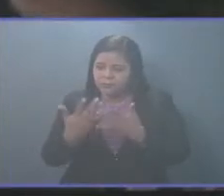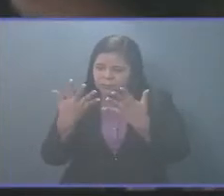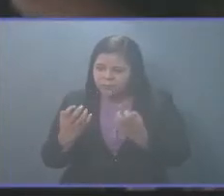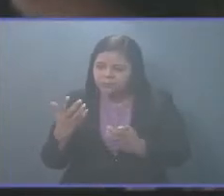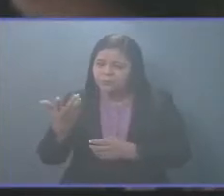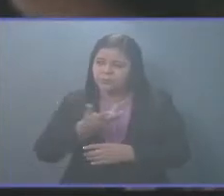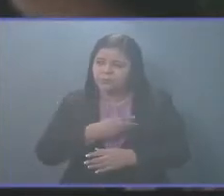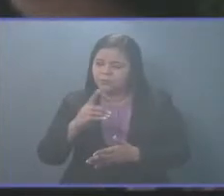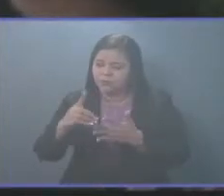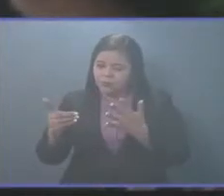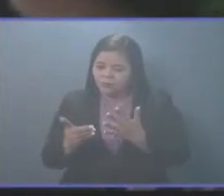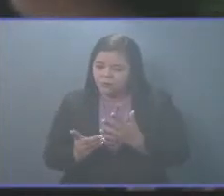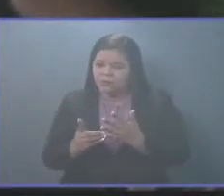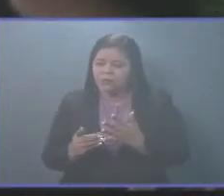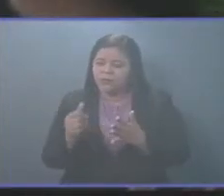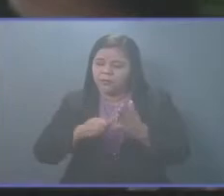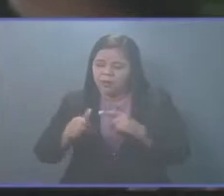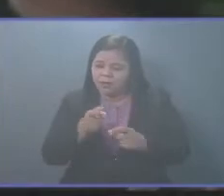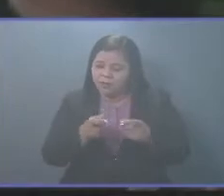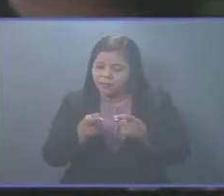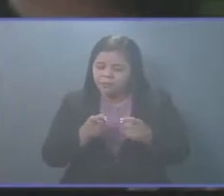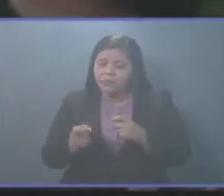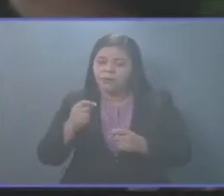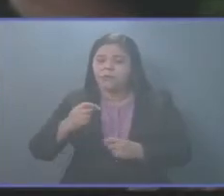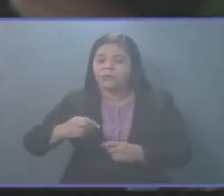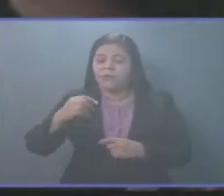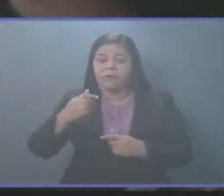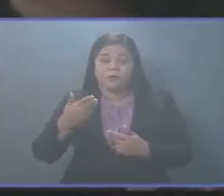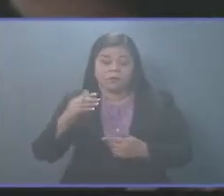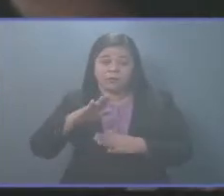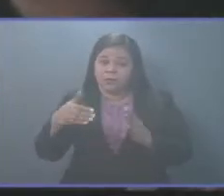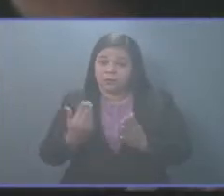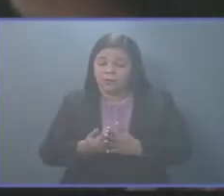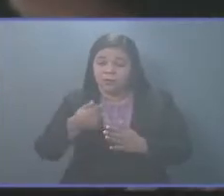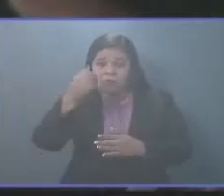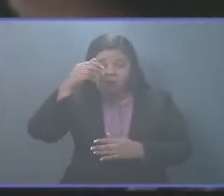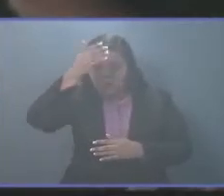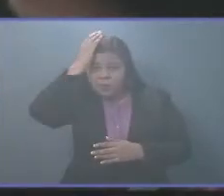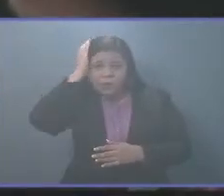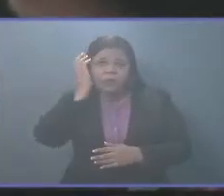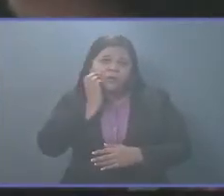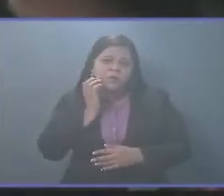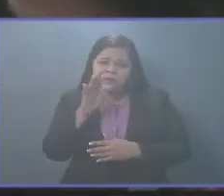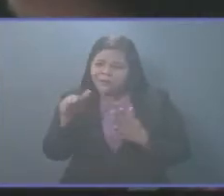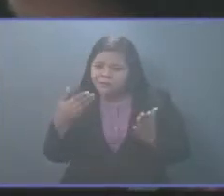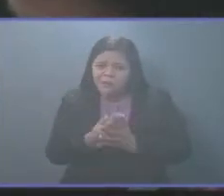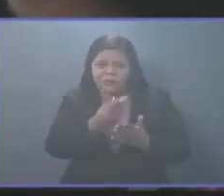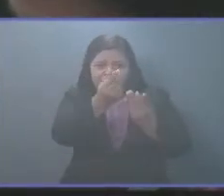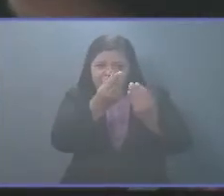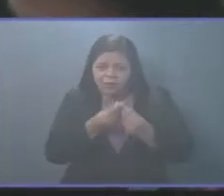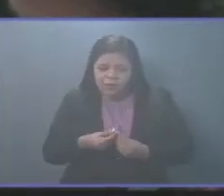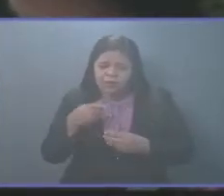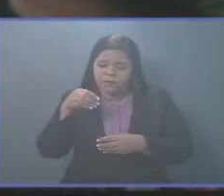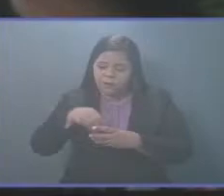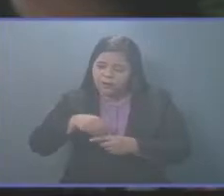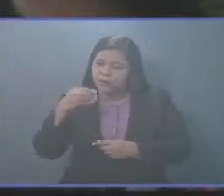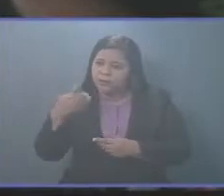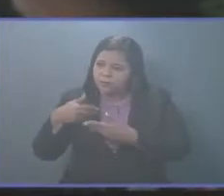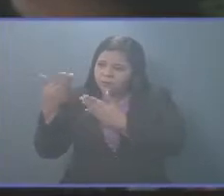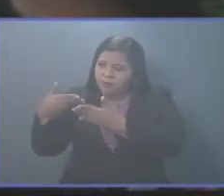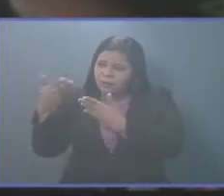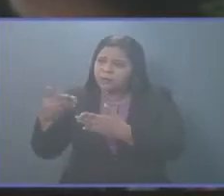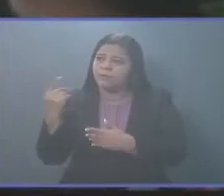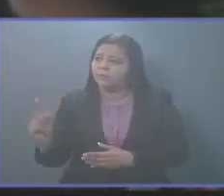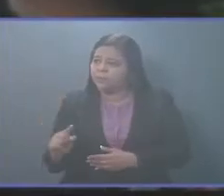a este gobierno, a esta administración de Nayib Bukele, todos los recursos que requirió, todos. Y el único compromiso